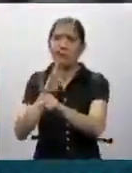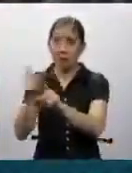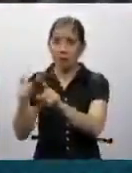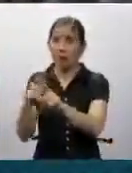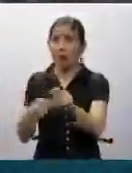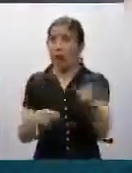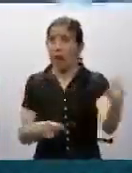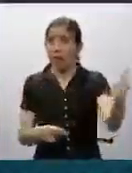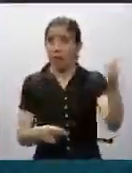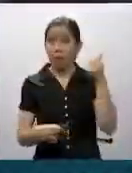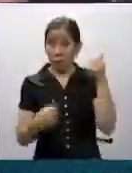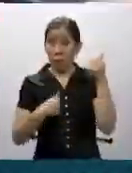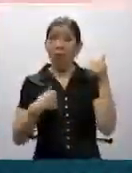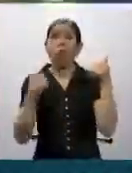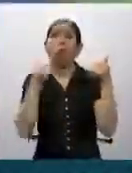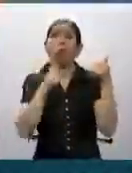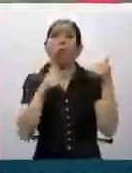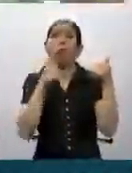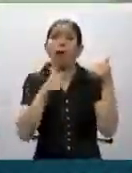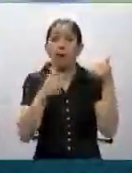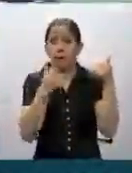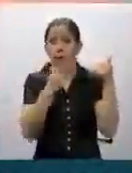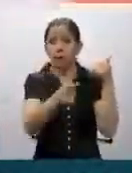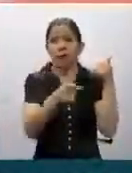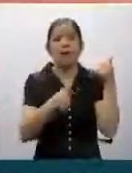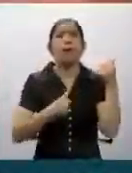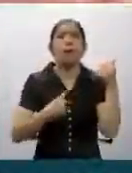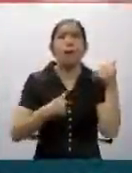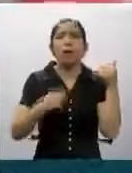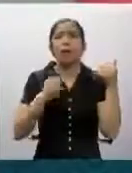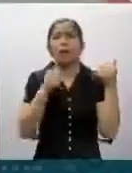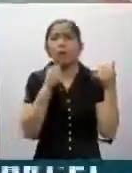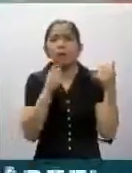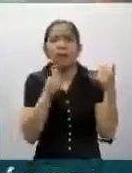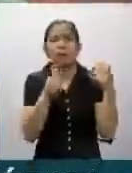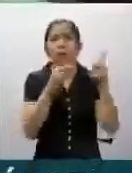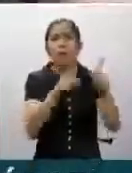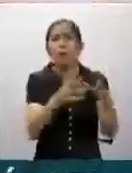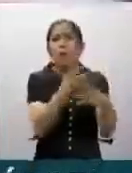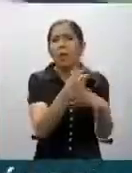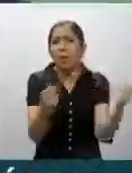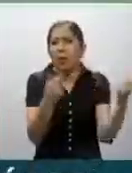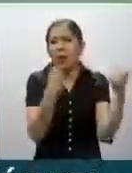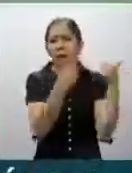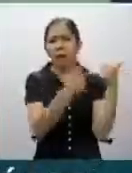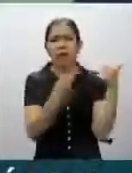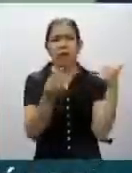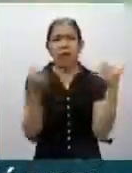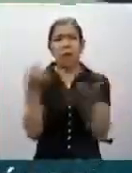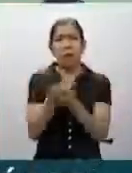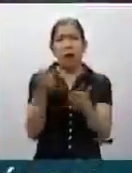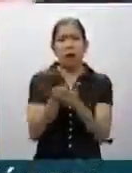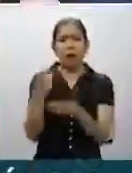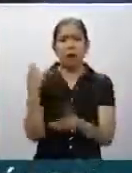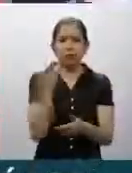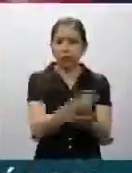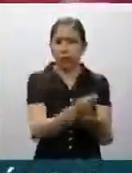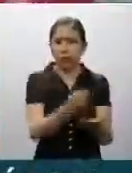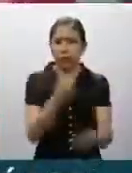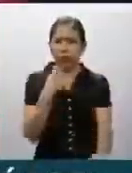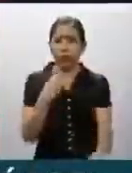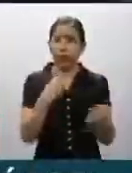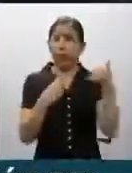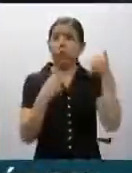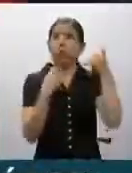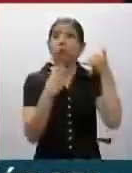ha llamado haciéndose pasar por las víctimas, refiriendo que tienen que pagar la suma de dinero para ser rescatadas. Entonces, estas voces de